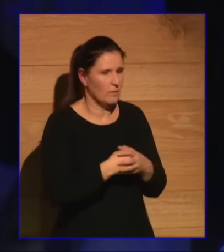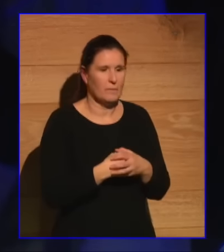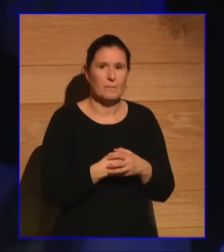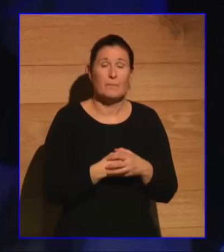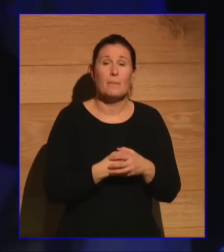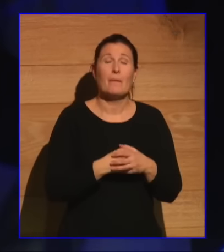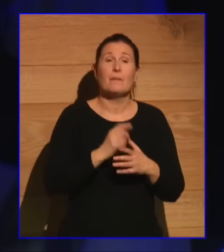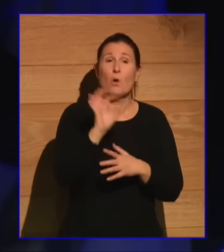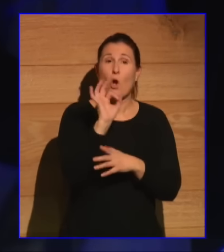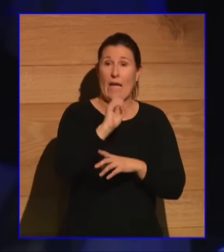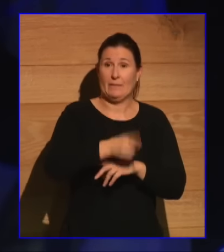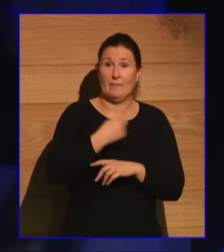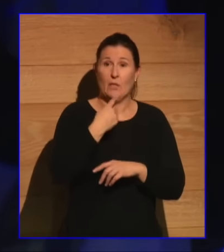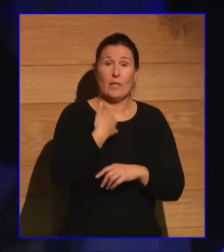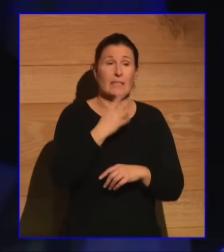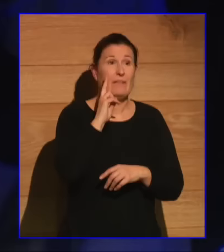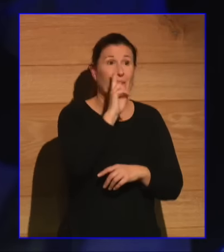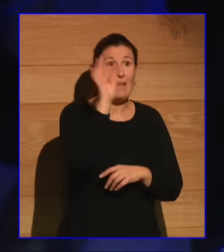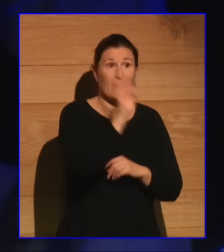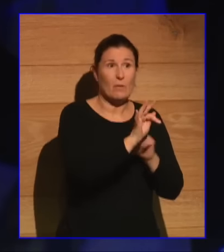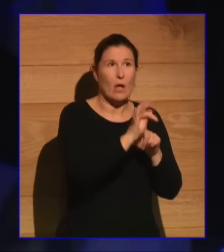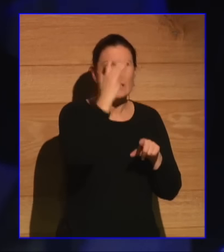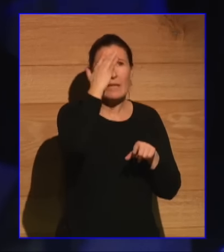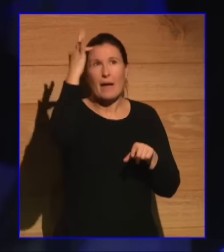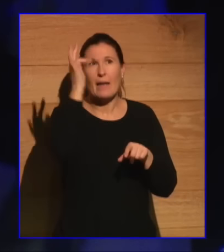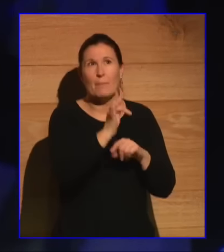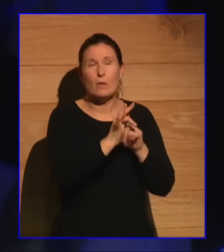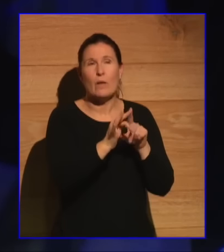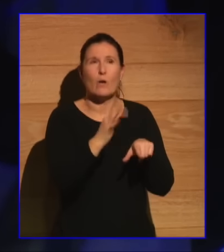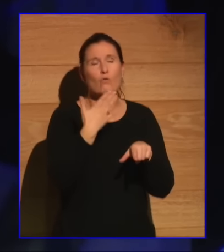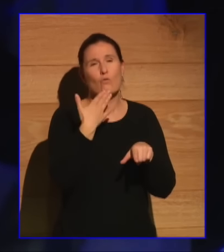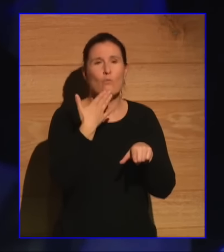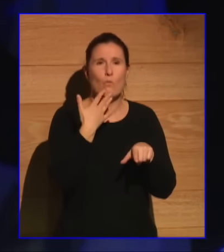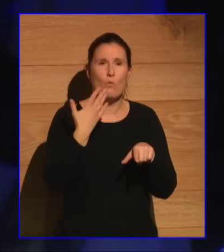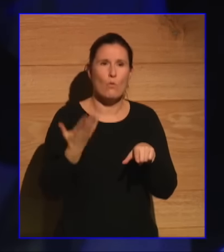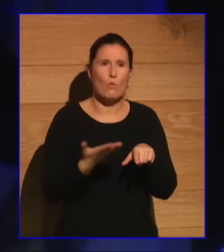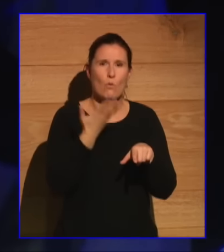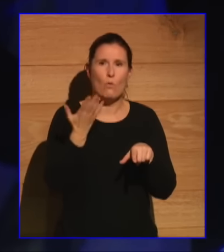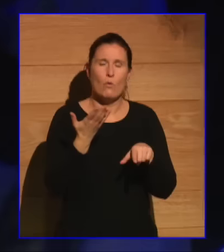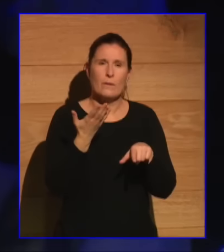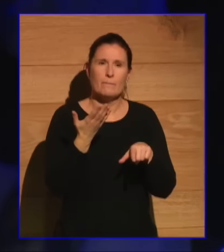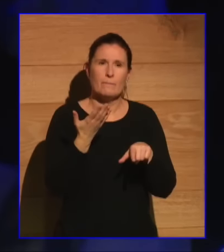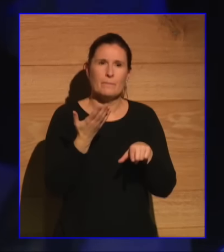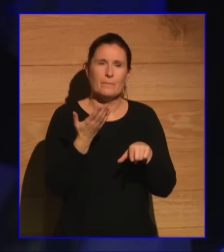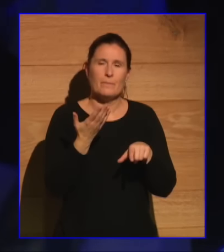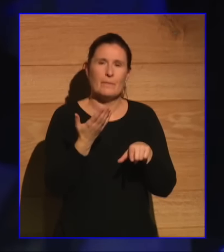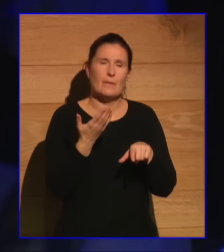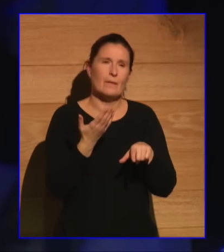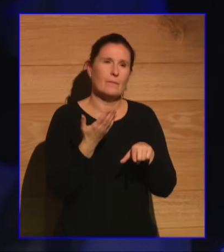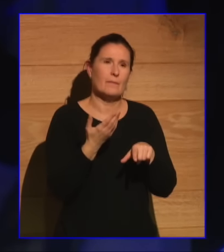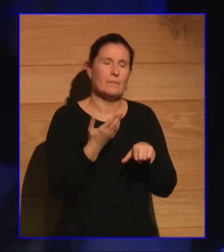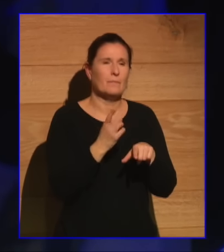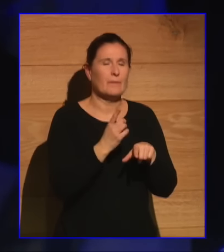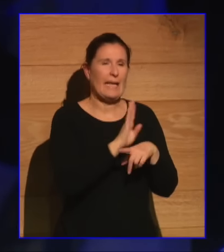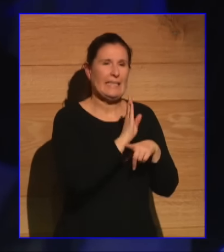hecho, que se veía esta película, o que se imaginaba esta película como una especie de continuación de Tiburón o